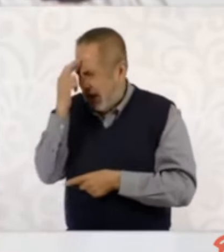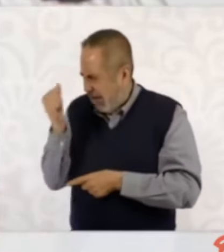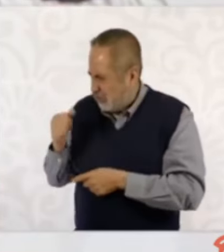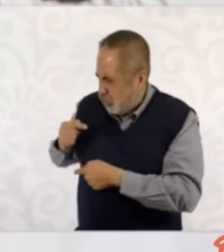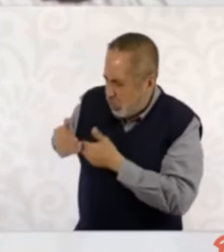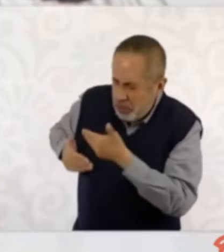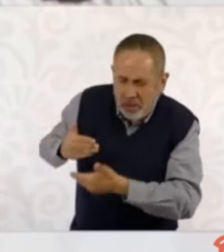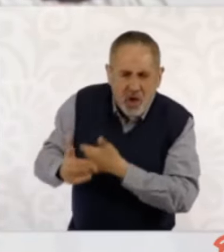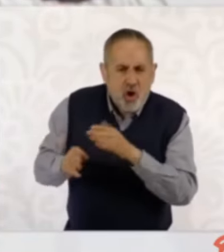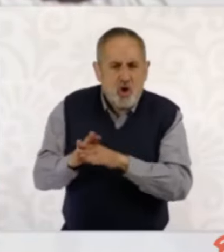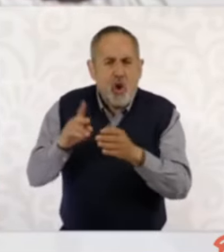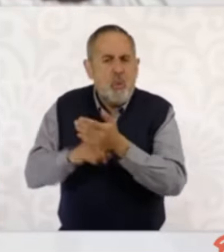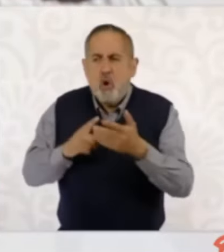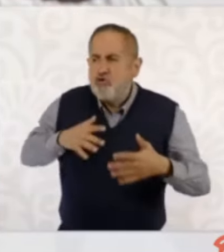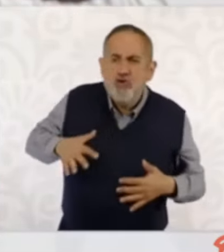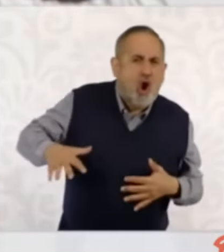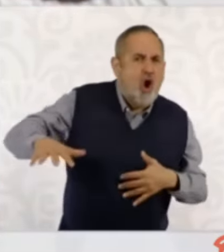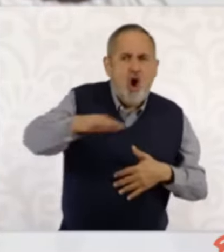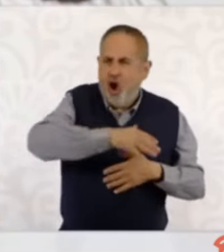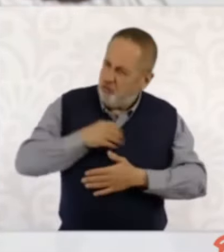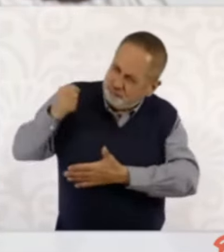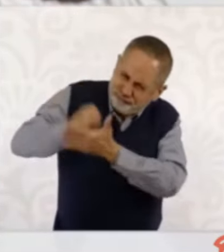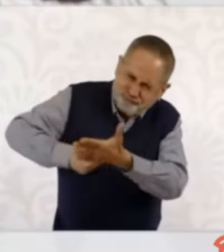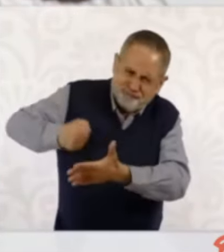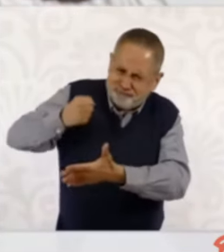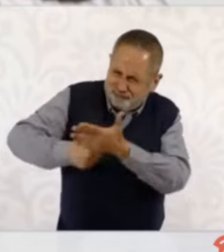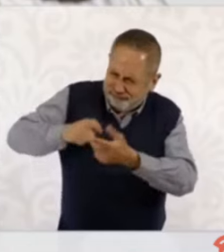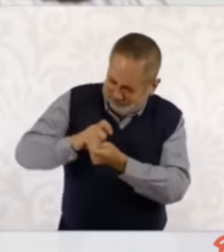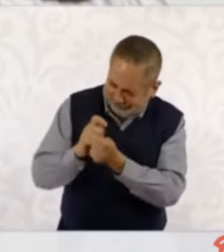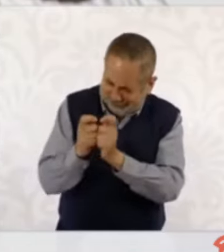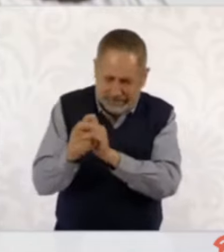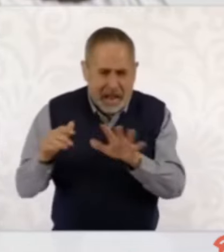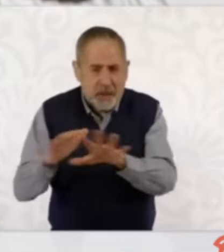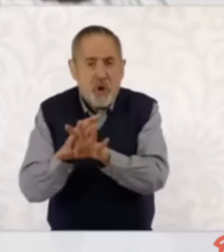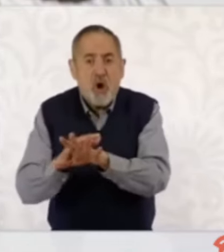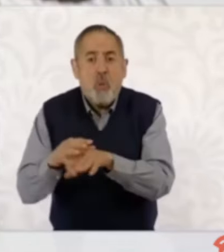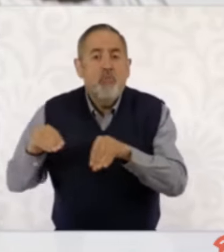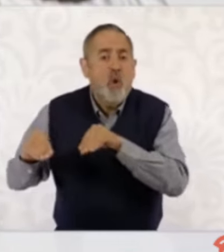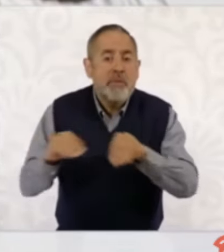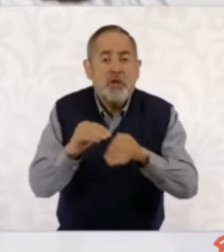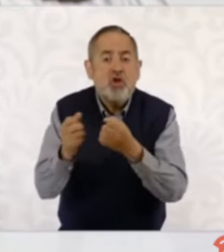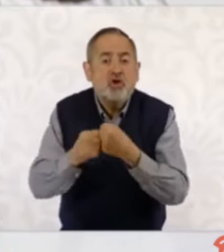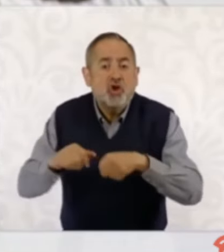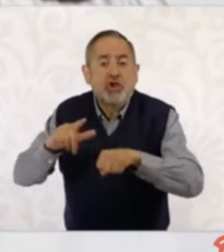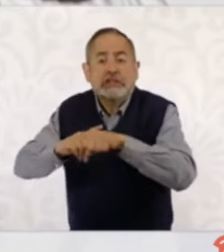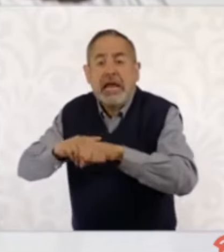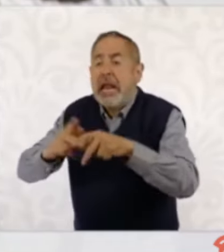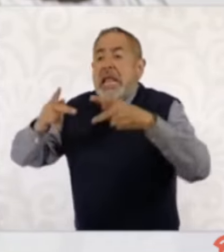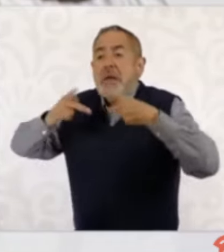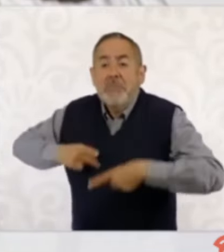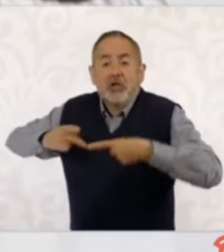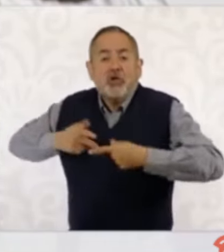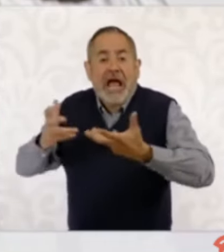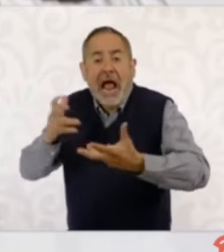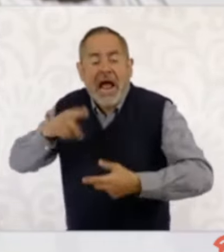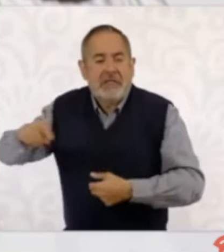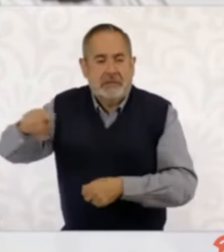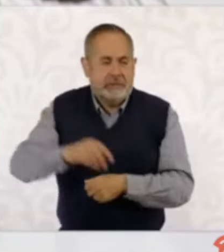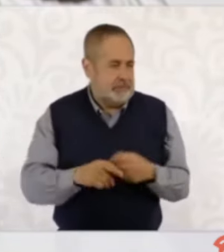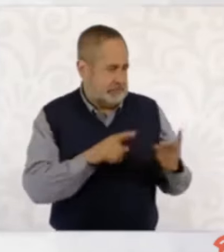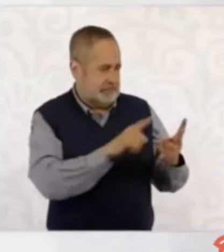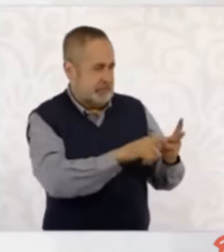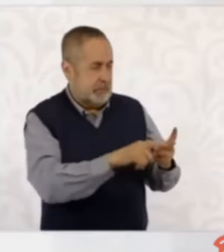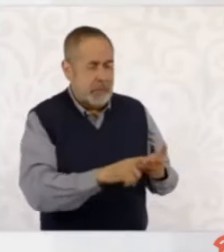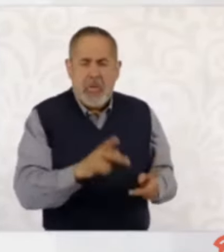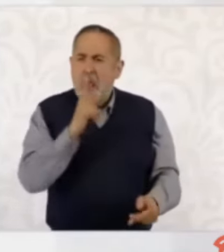tiene que ver con los grandes movimientos de transformación y sociales. Y el otro, el concepto de